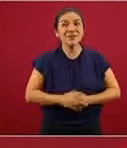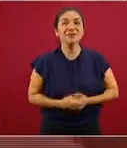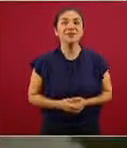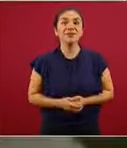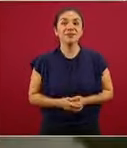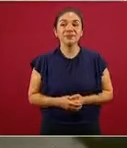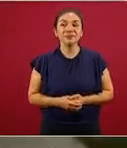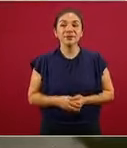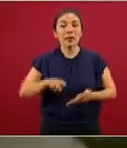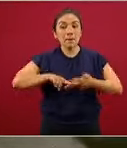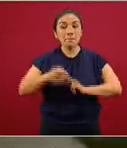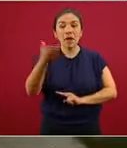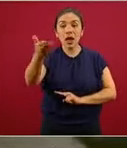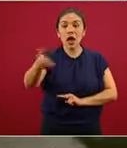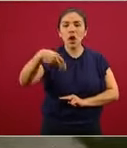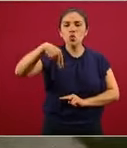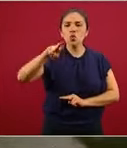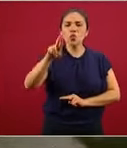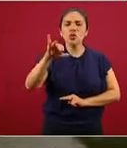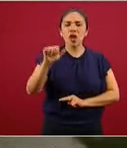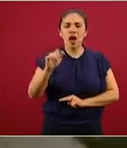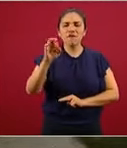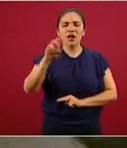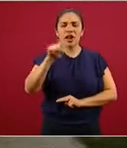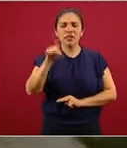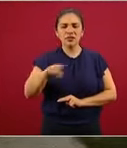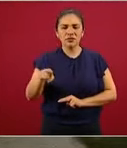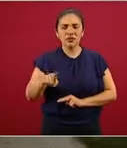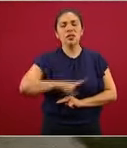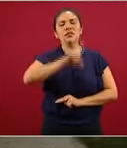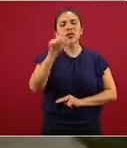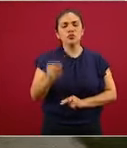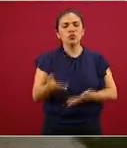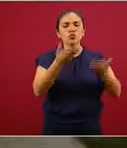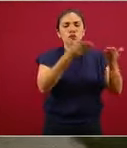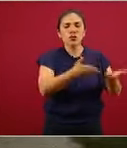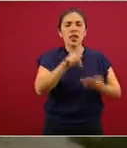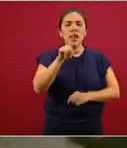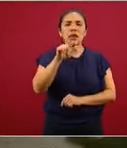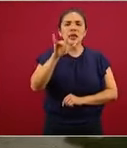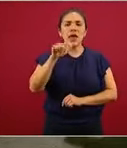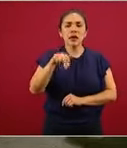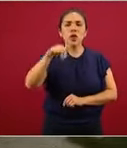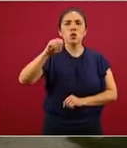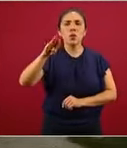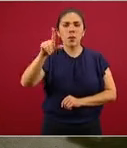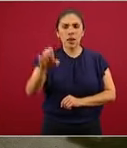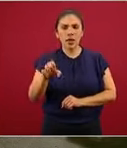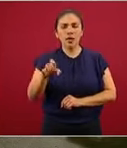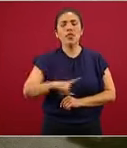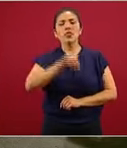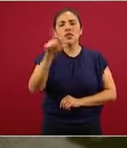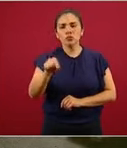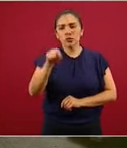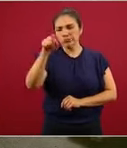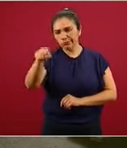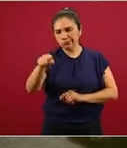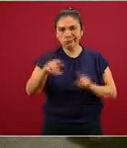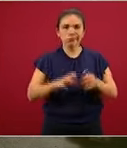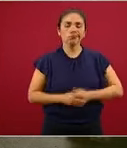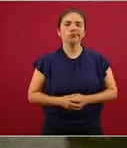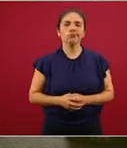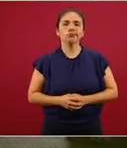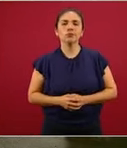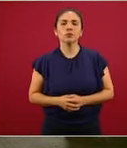comentarios. Vamos a empezar ahora con Nuria Fernández y nos pasamos aquí con Liliana Noble y con usted. Luego regresamos